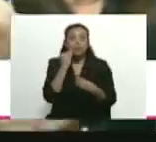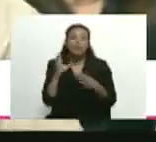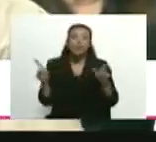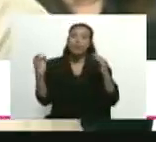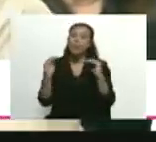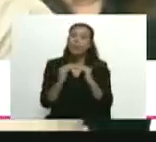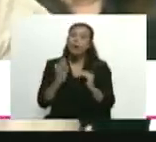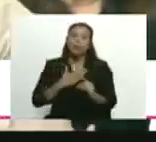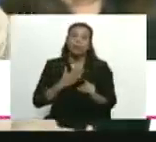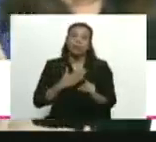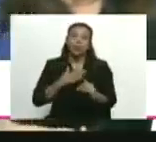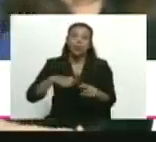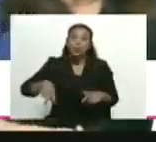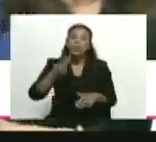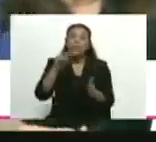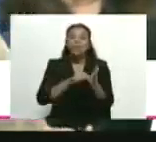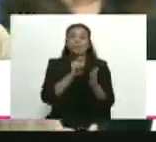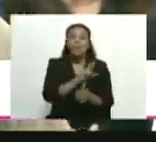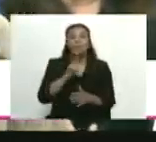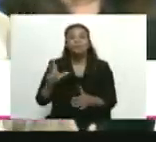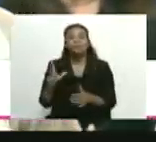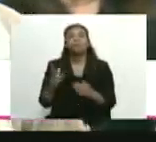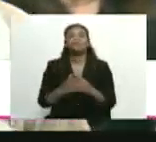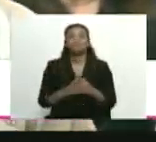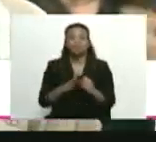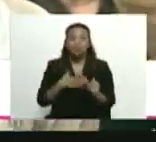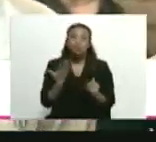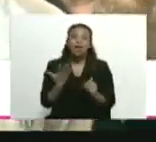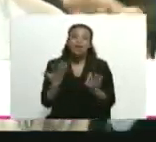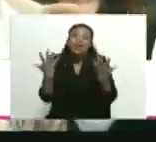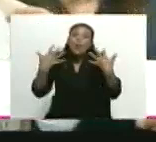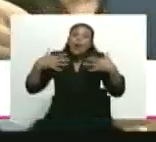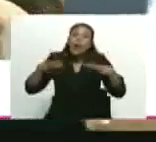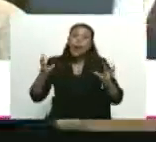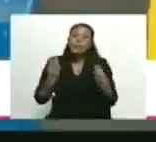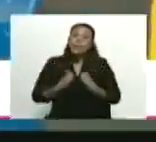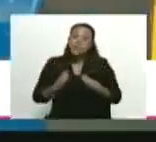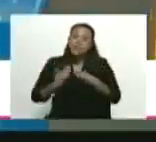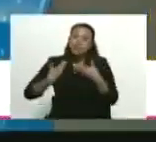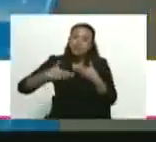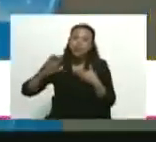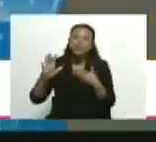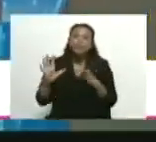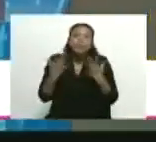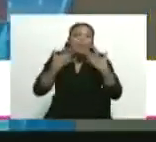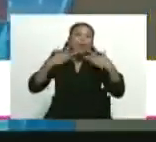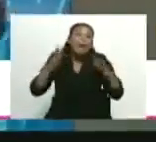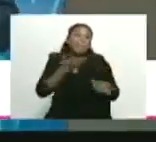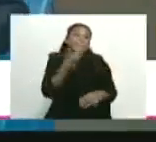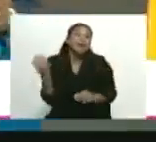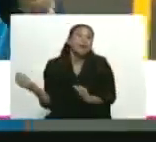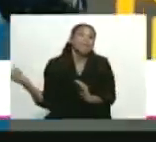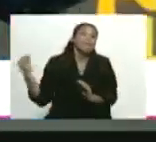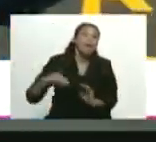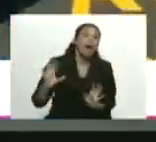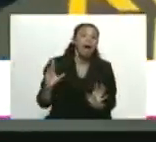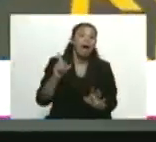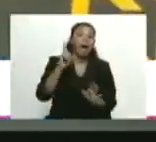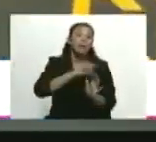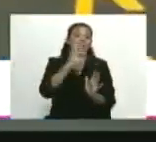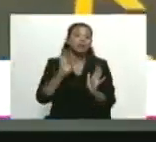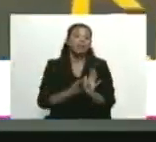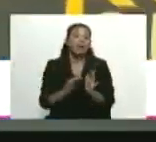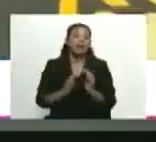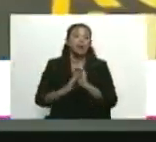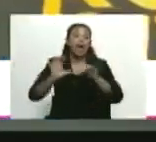Que nosotros ahorita como bachilleres la podemos vivir. Bueno, yo creo que la van a vivir y pudiera ser hasta mejor. Aquí tenemos